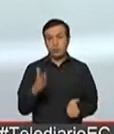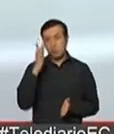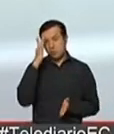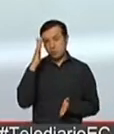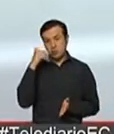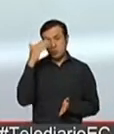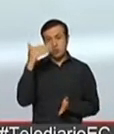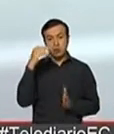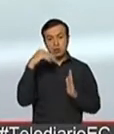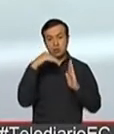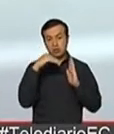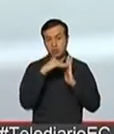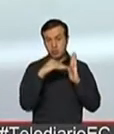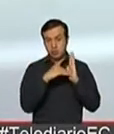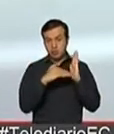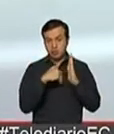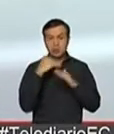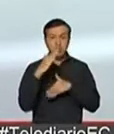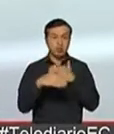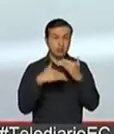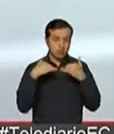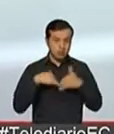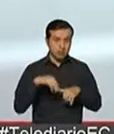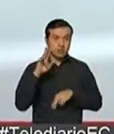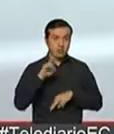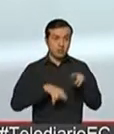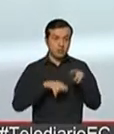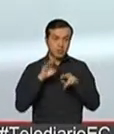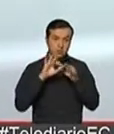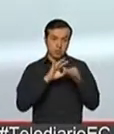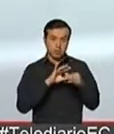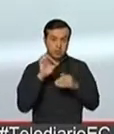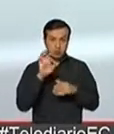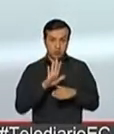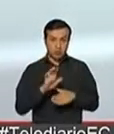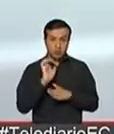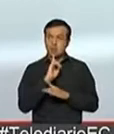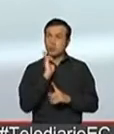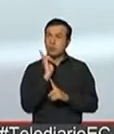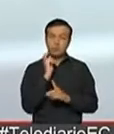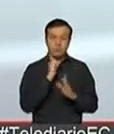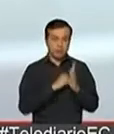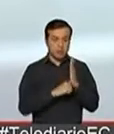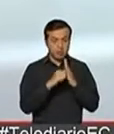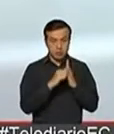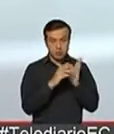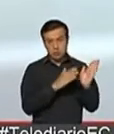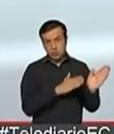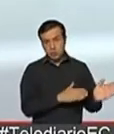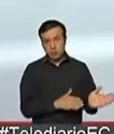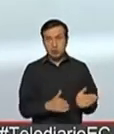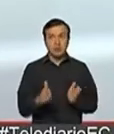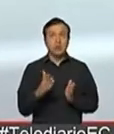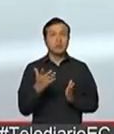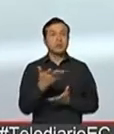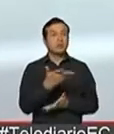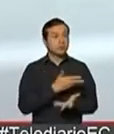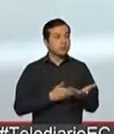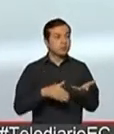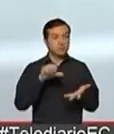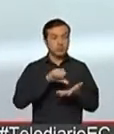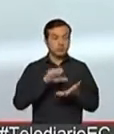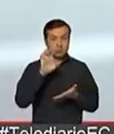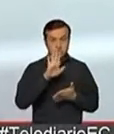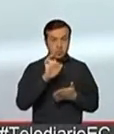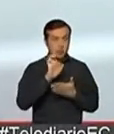viene el lineamiento que continúa para la construcción colaborativa a nivel nacional. El Ministerio va a desarrollar laboratorios urbanos a